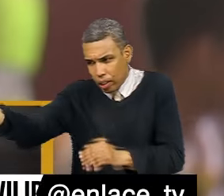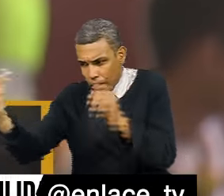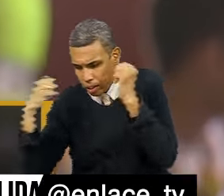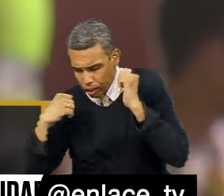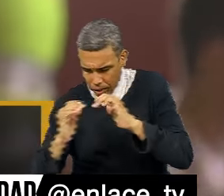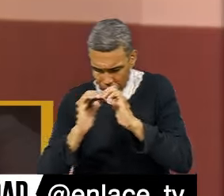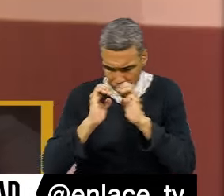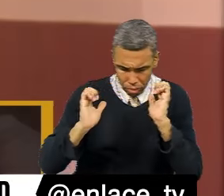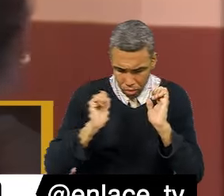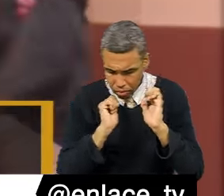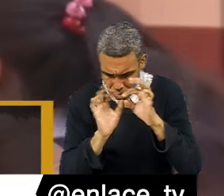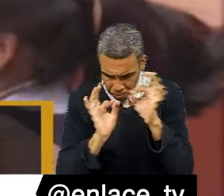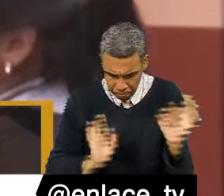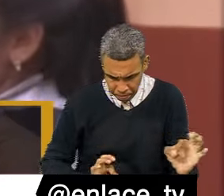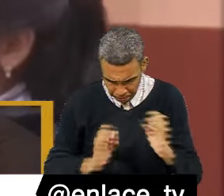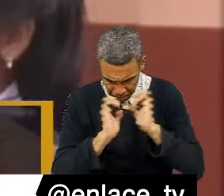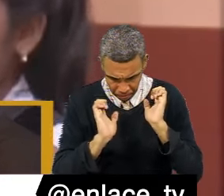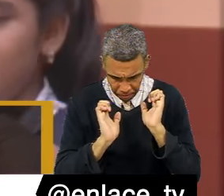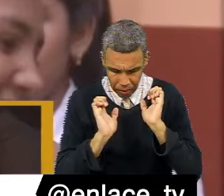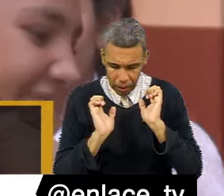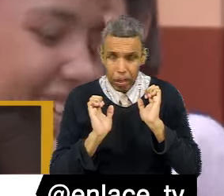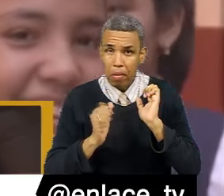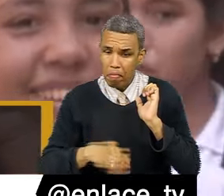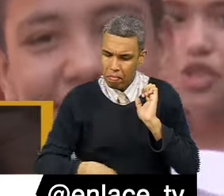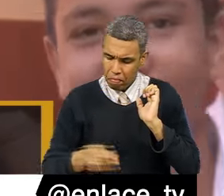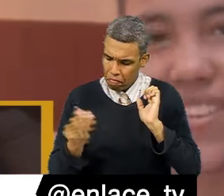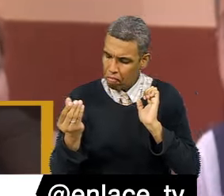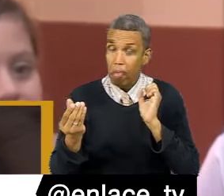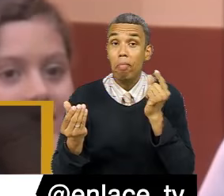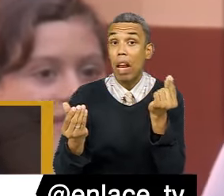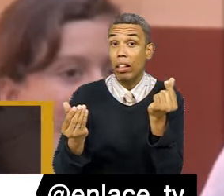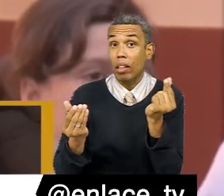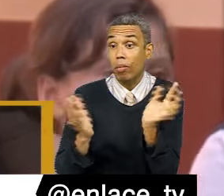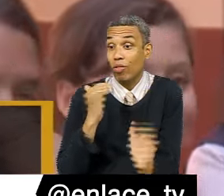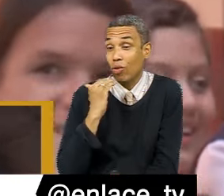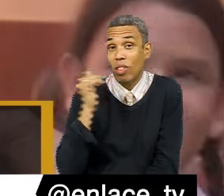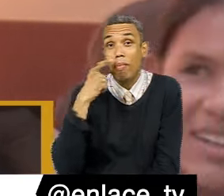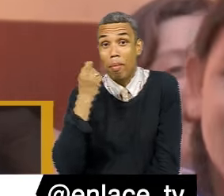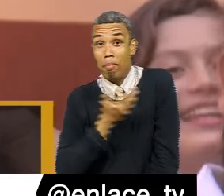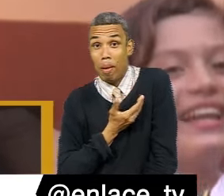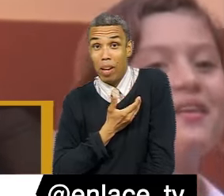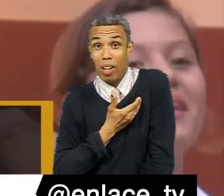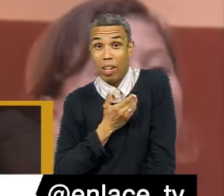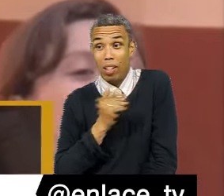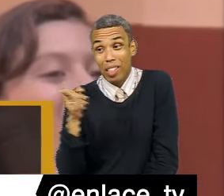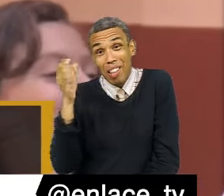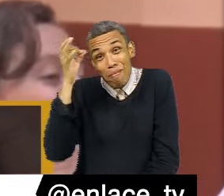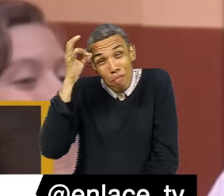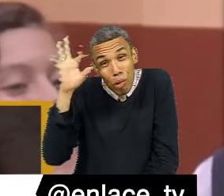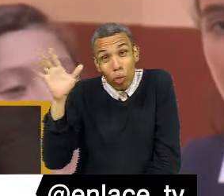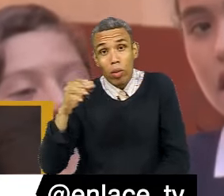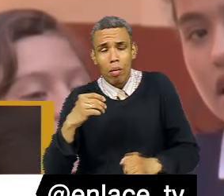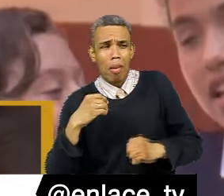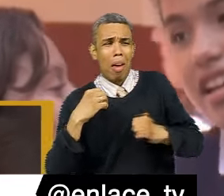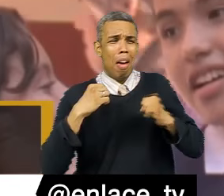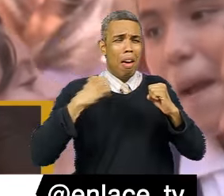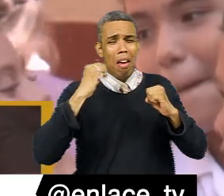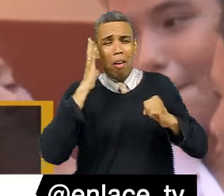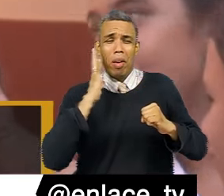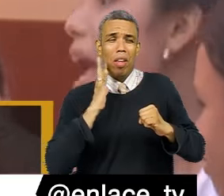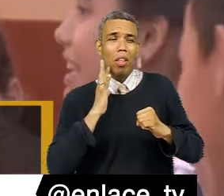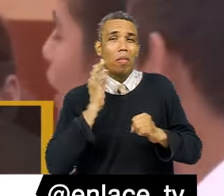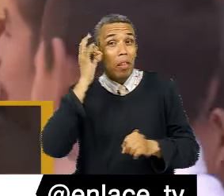dinero, no sabemos de pronto si es de los papás o qué pudo ser, ya entrará a investigación los directivos del colegio con los papás de la menor a establecer